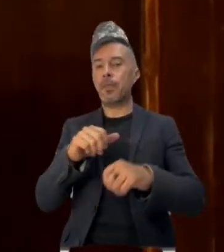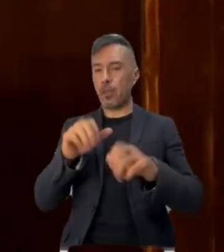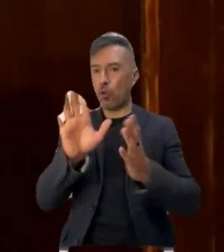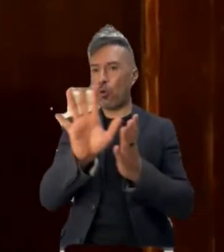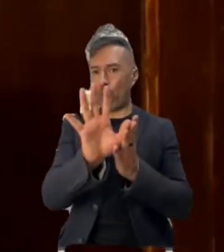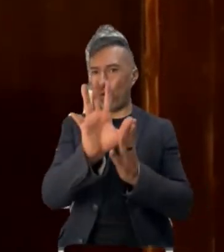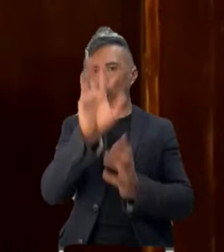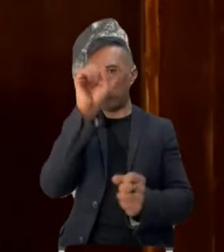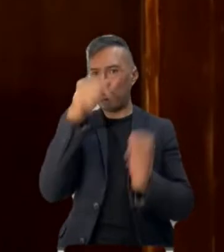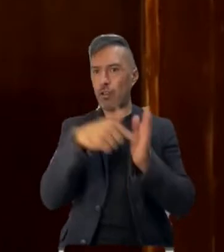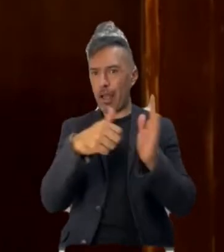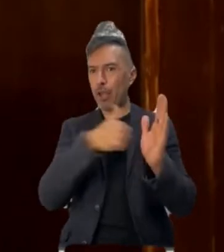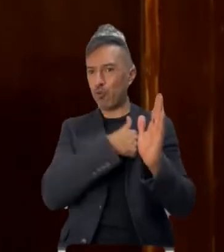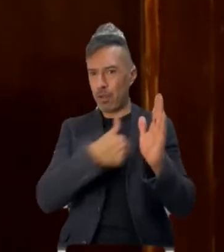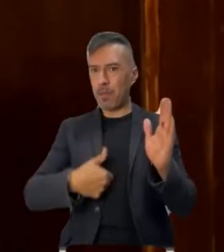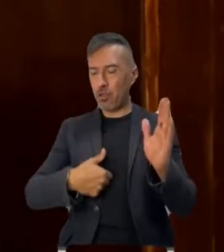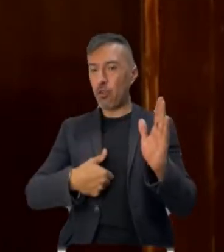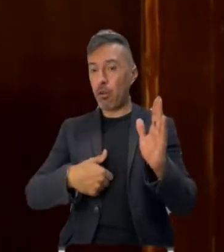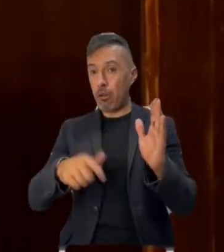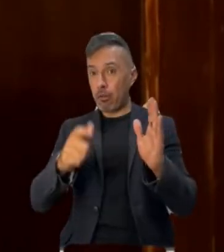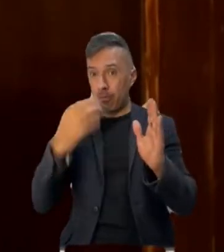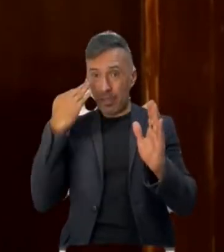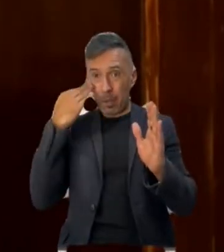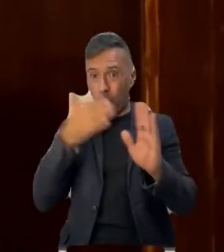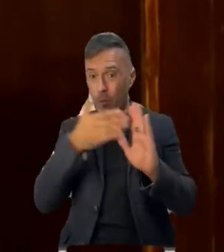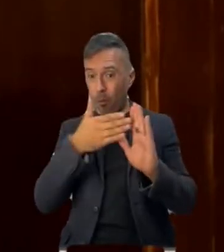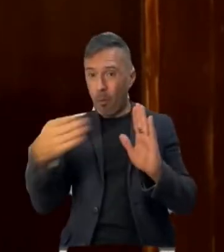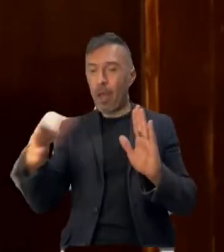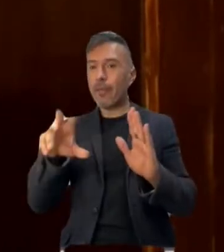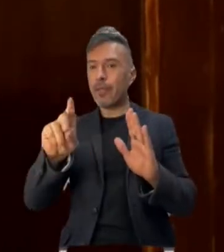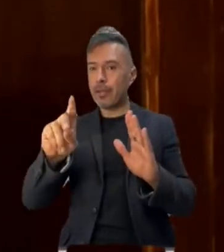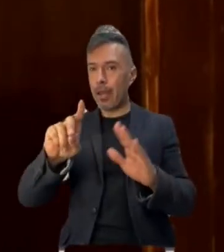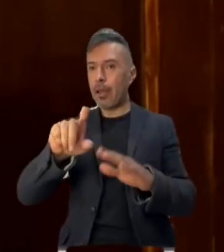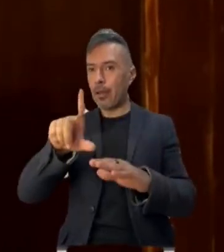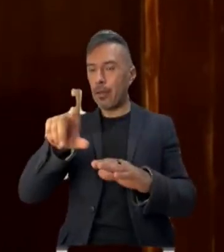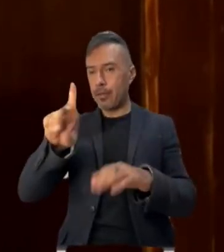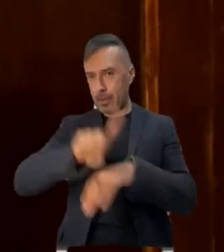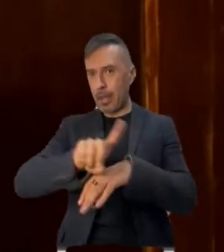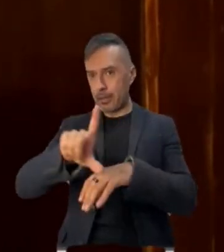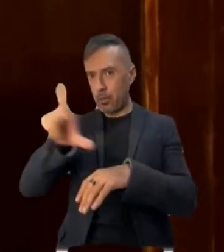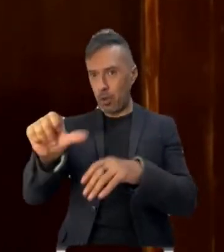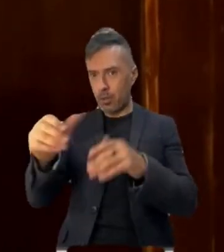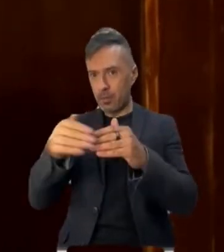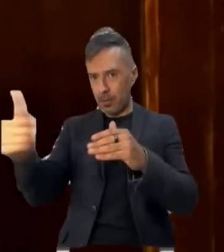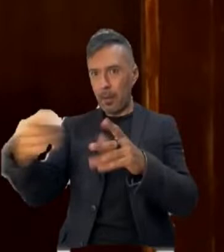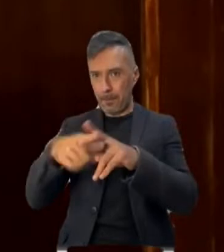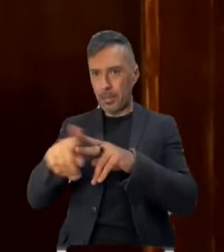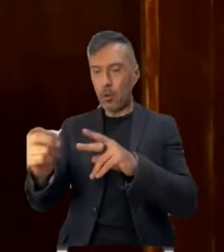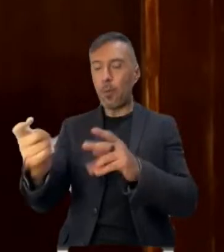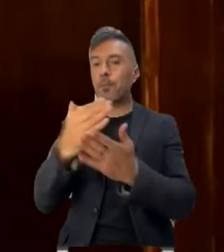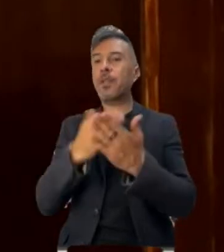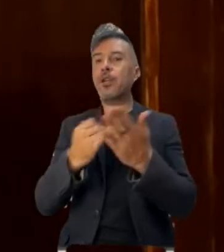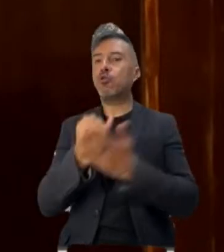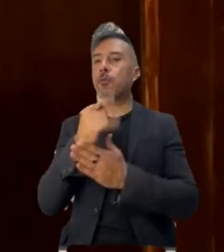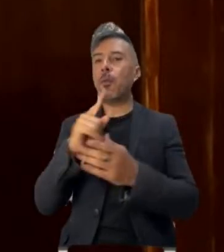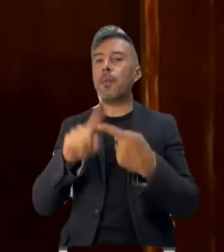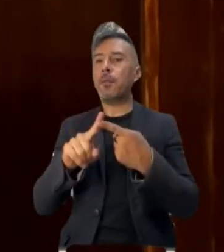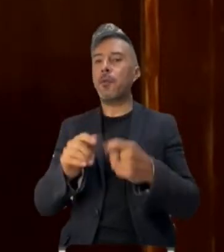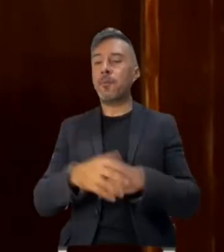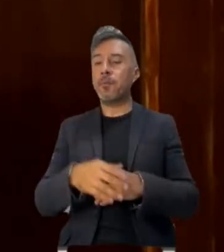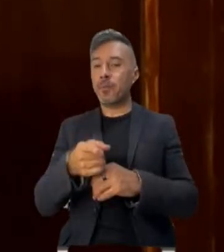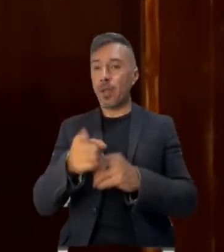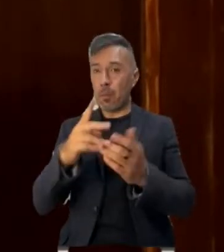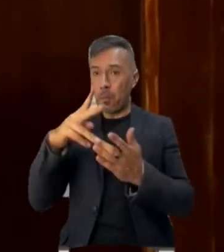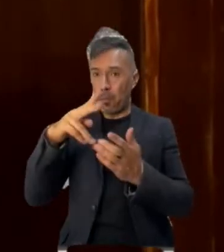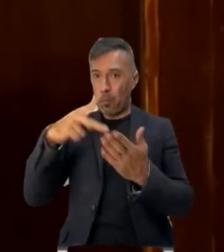del ayuntamiento respectivo. Resolutivos. Primero, es de aprobarse en lo conducente conforme al proyecto de decreto que